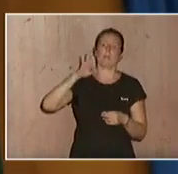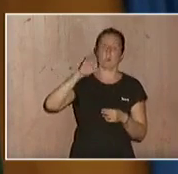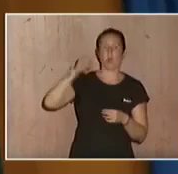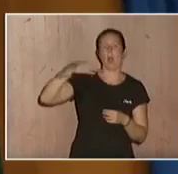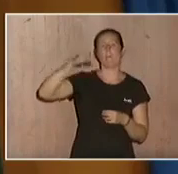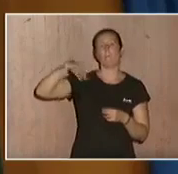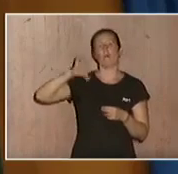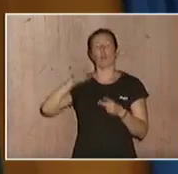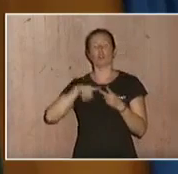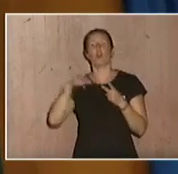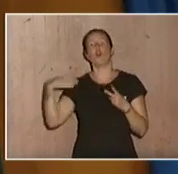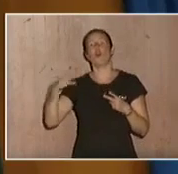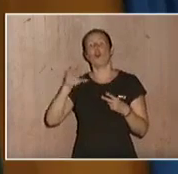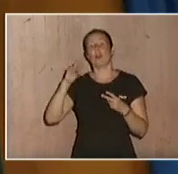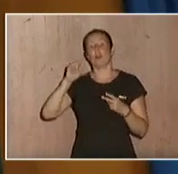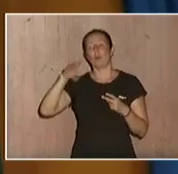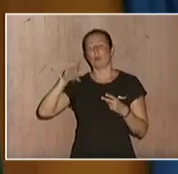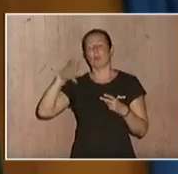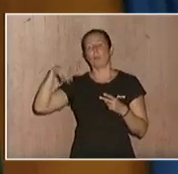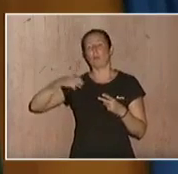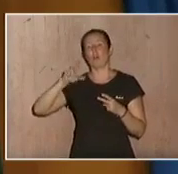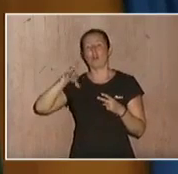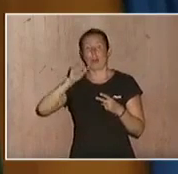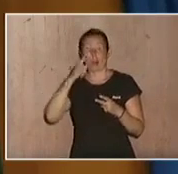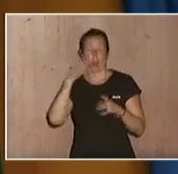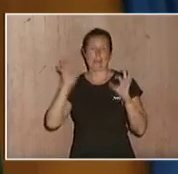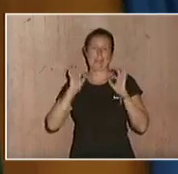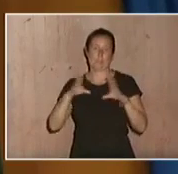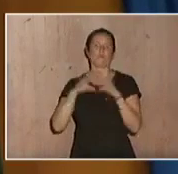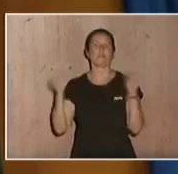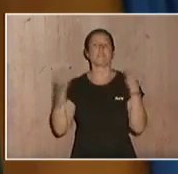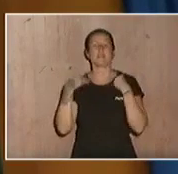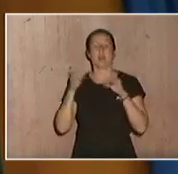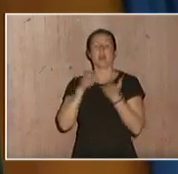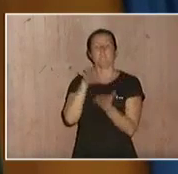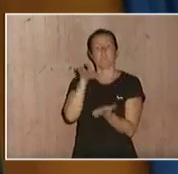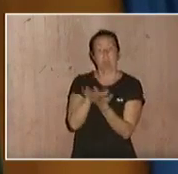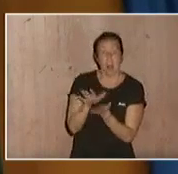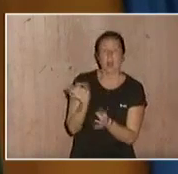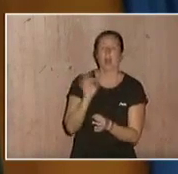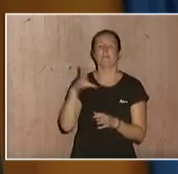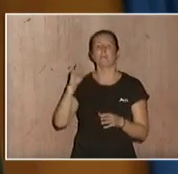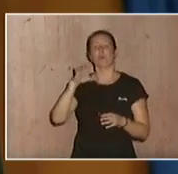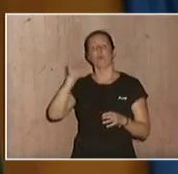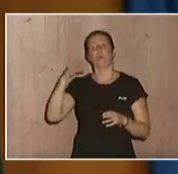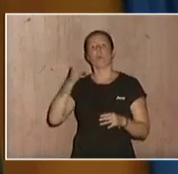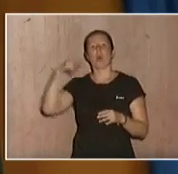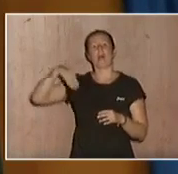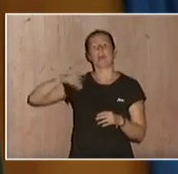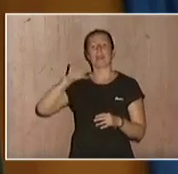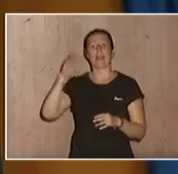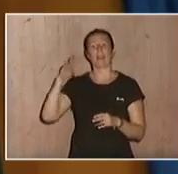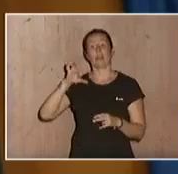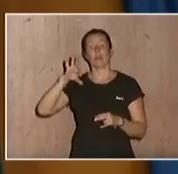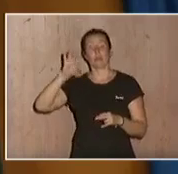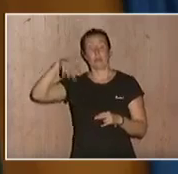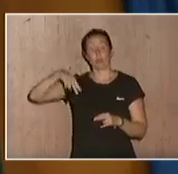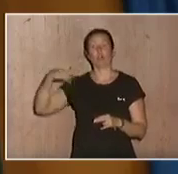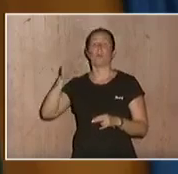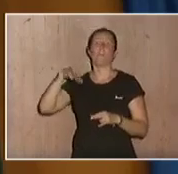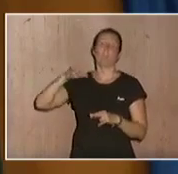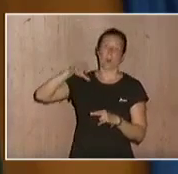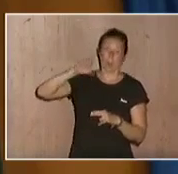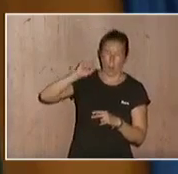Bernardo Moreno, hoy catedráticos de la Universidad de Málaga, Juan de Dios Moreno Ternero, catedrático de la Universidad Pablo de